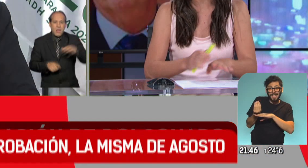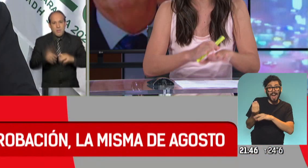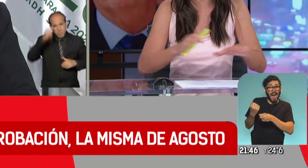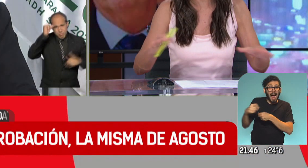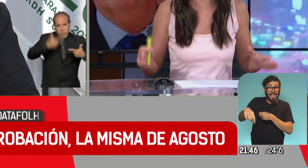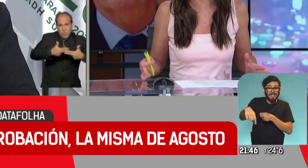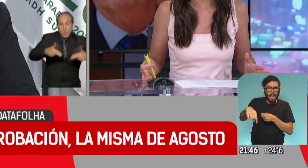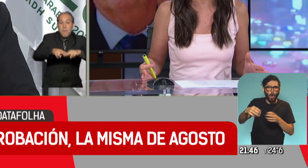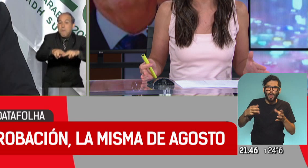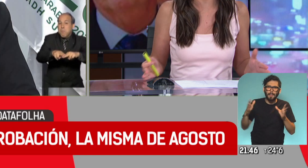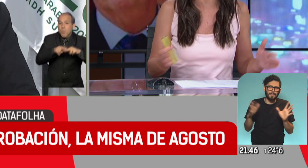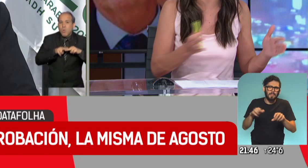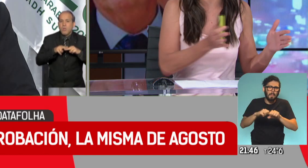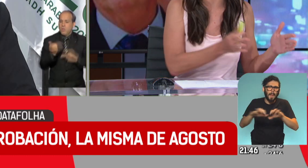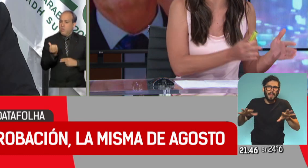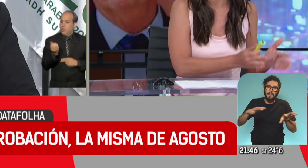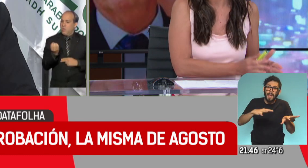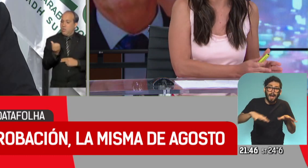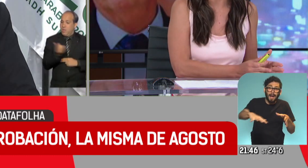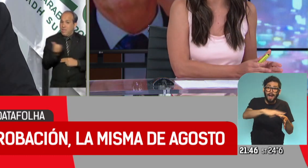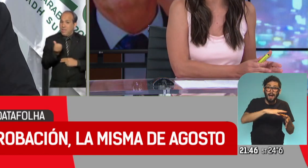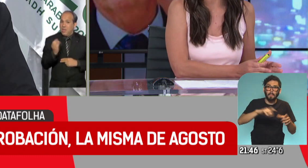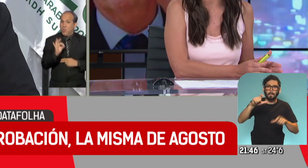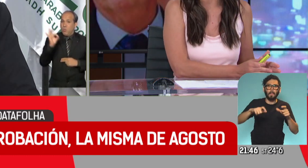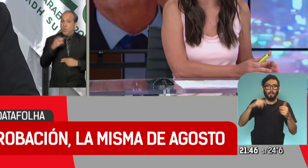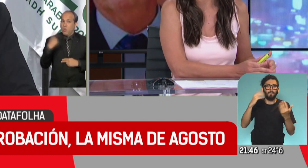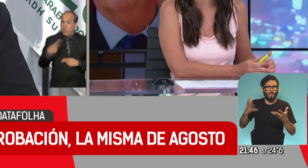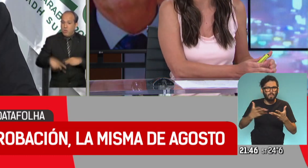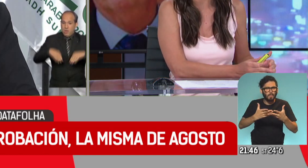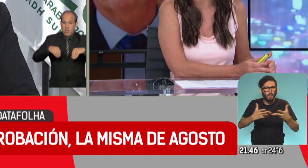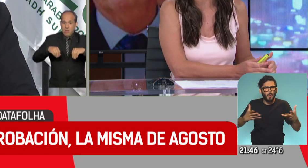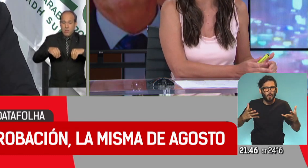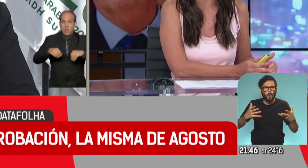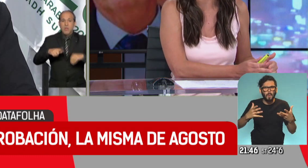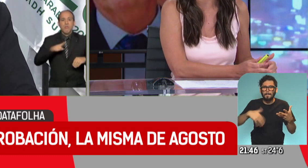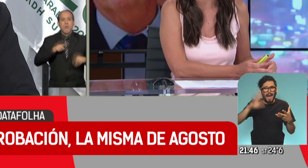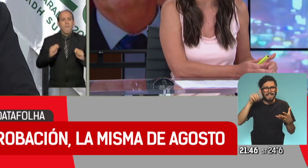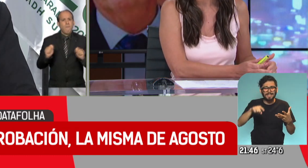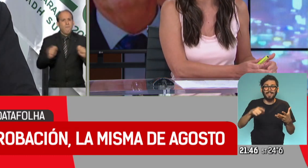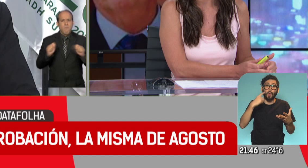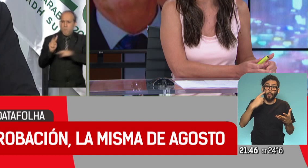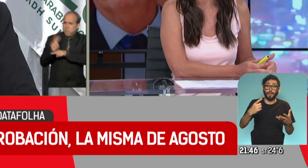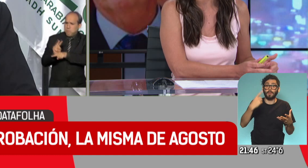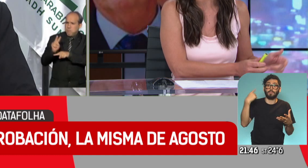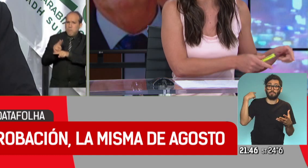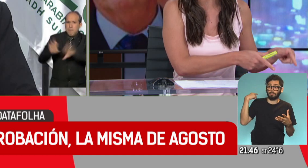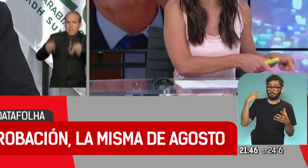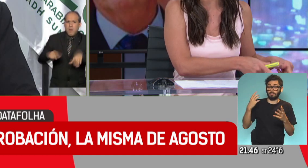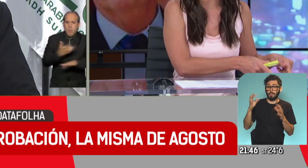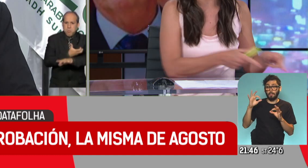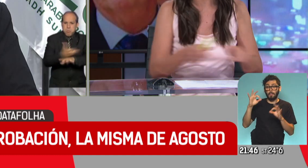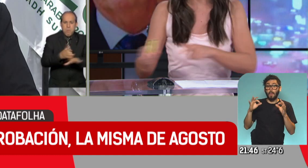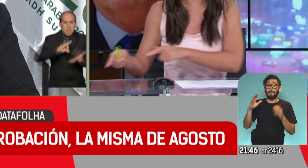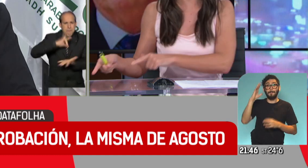presidencia en medio de esta pandemia. Y si uno toma los primeros índices, sobre todo de imagen positiva del presidente,